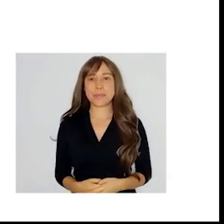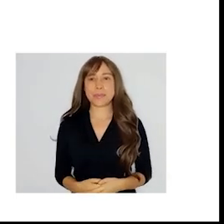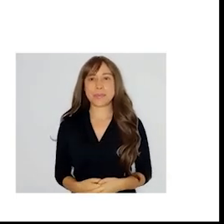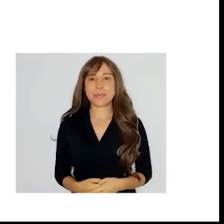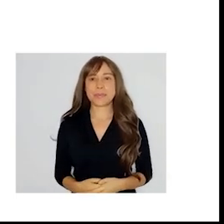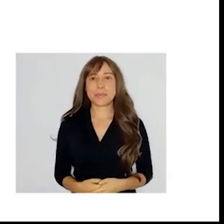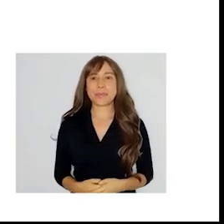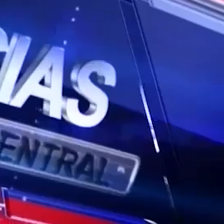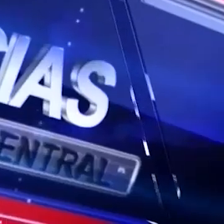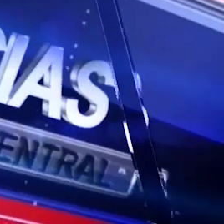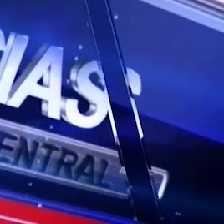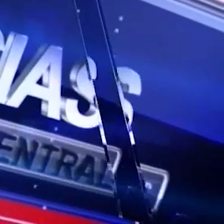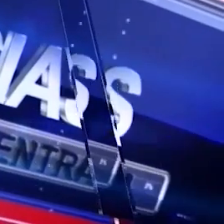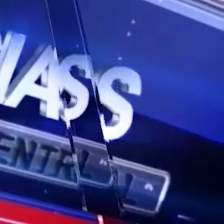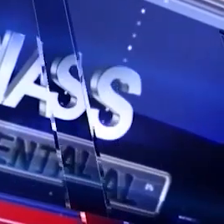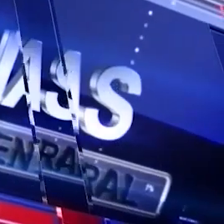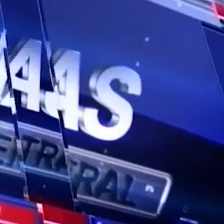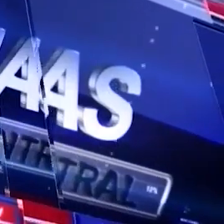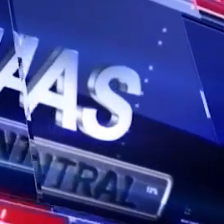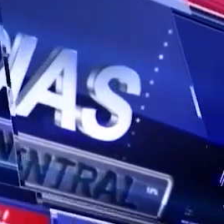por un mejor futuro.